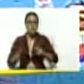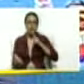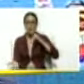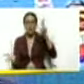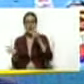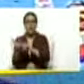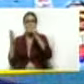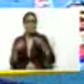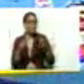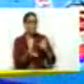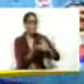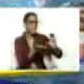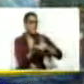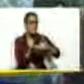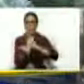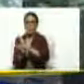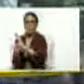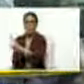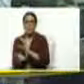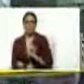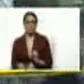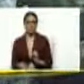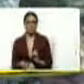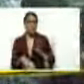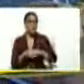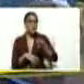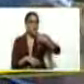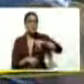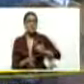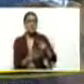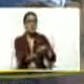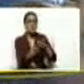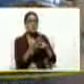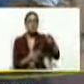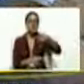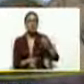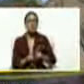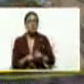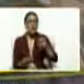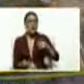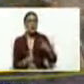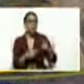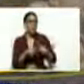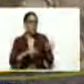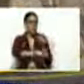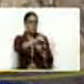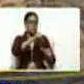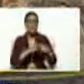emprendimiento. Buena paga que son, buena paga.